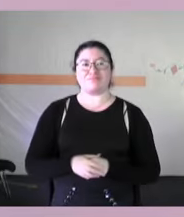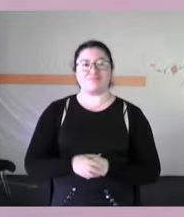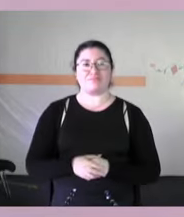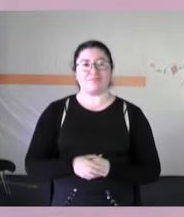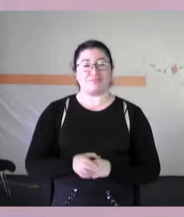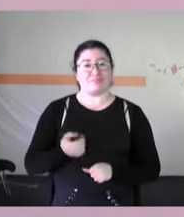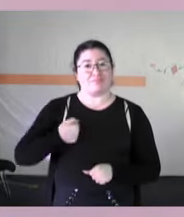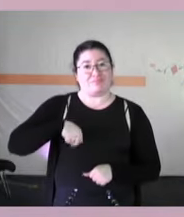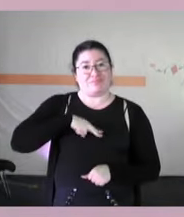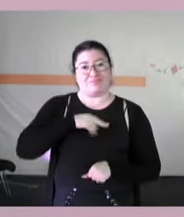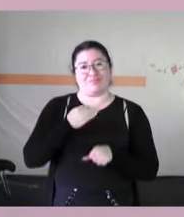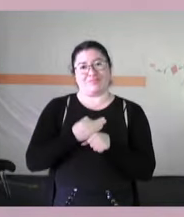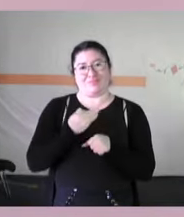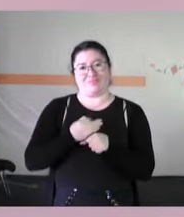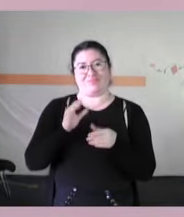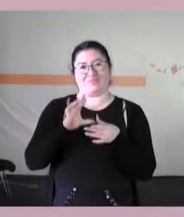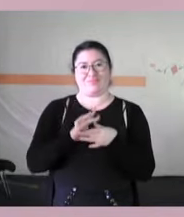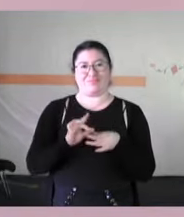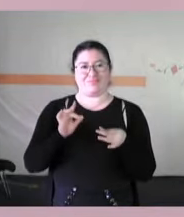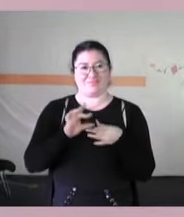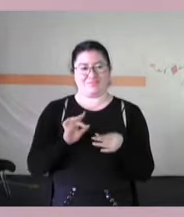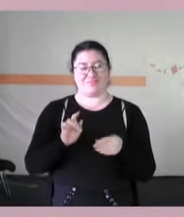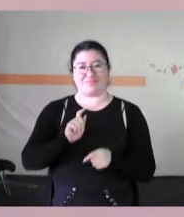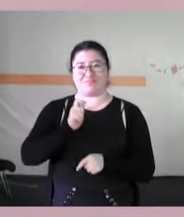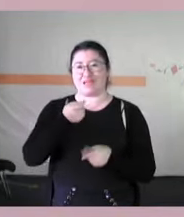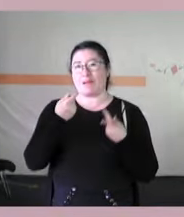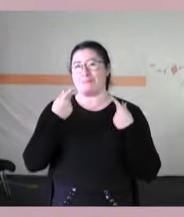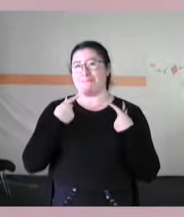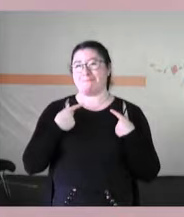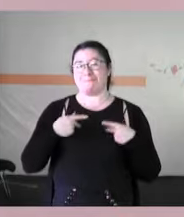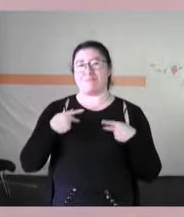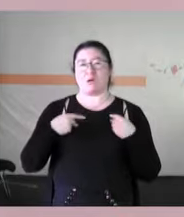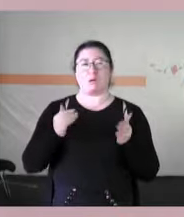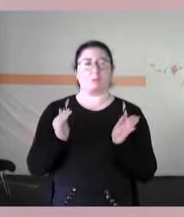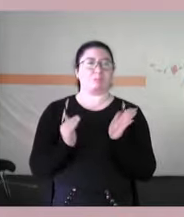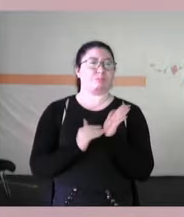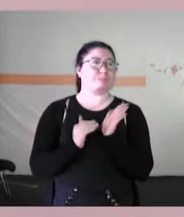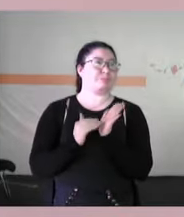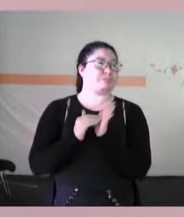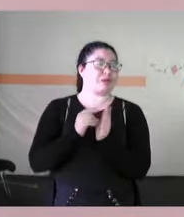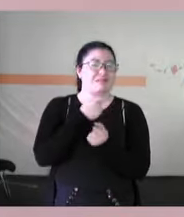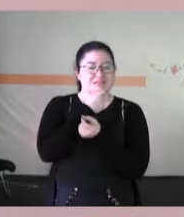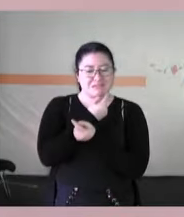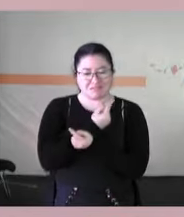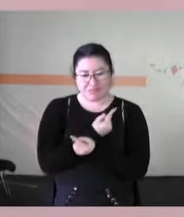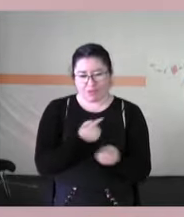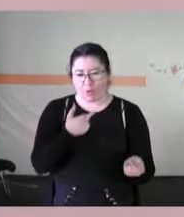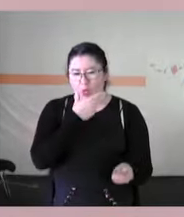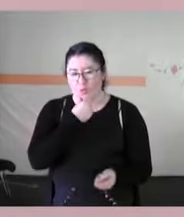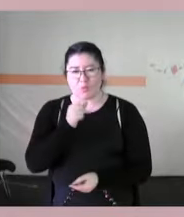Estamos asistiendo al genocidio de miles de personas, niños, niñas,